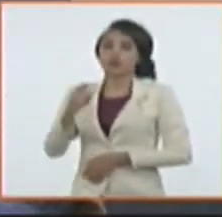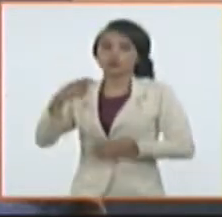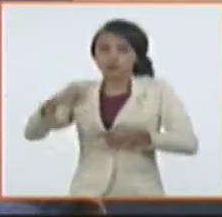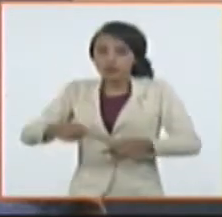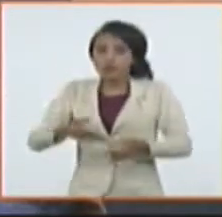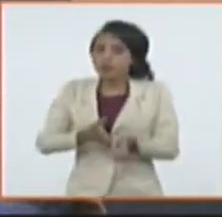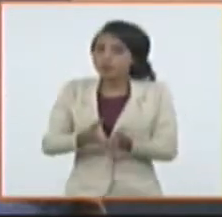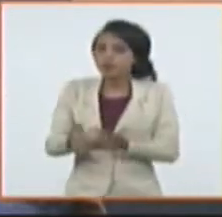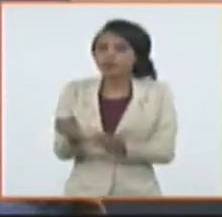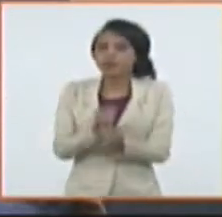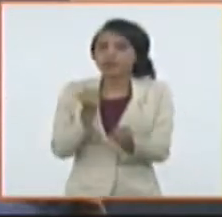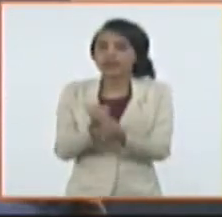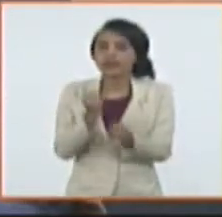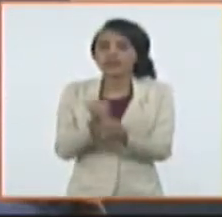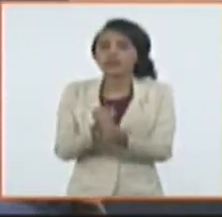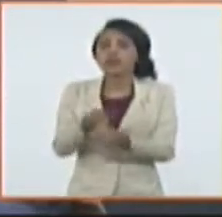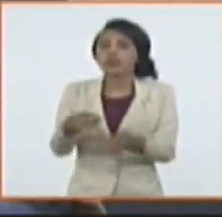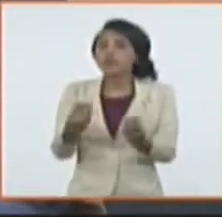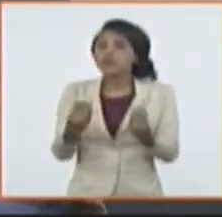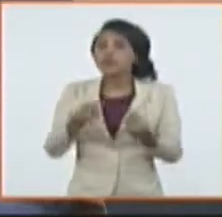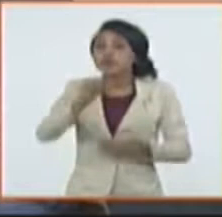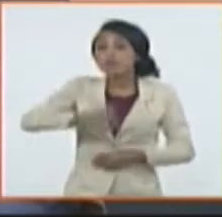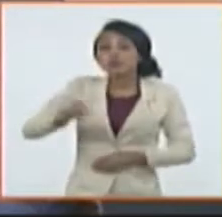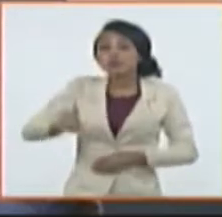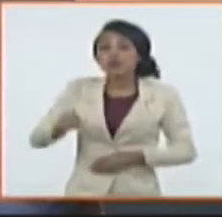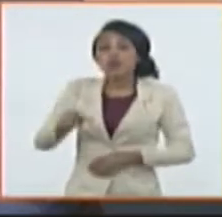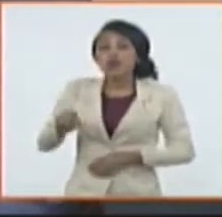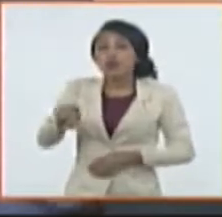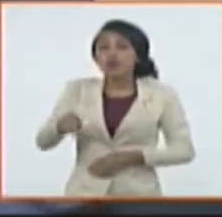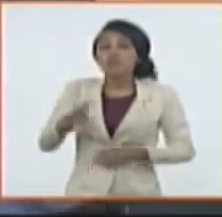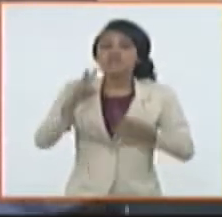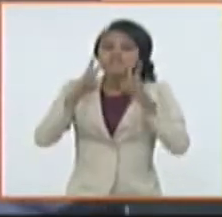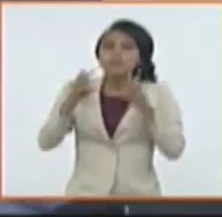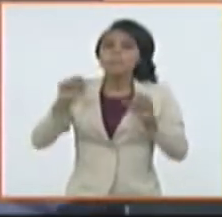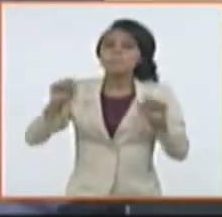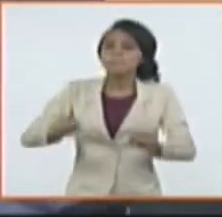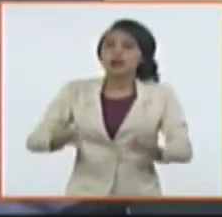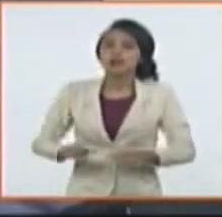Y en esa base social hay mucha gente que están viviendo hoy mal.